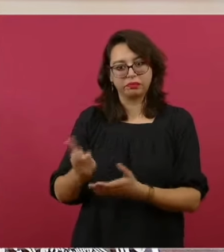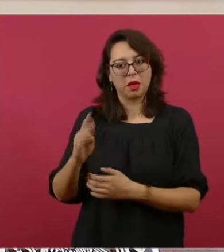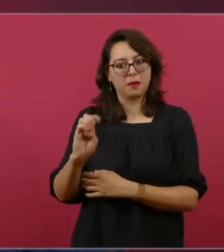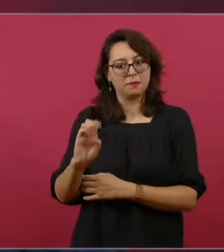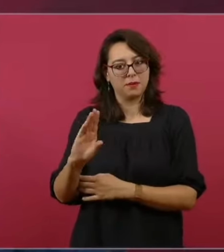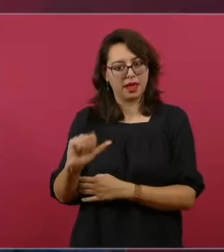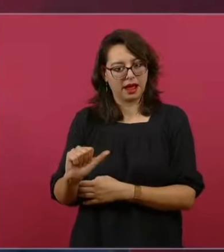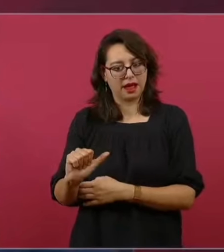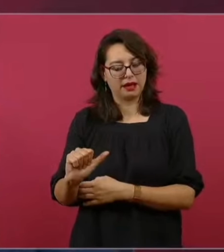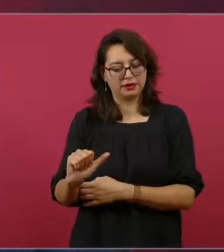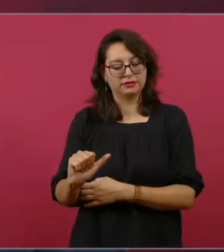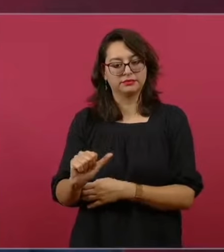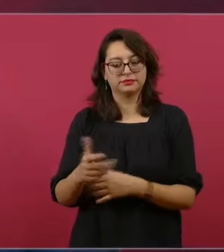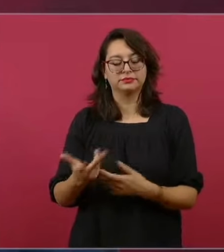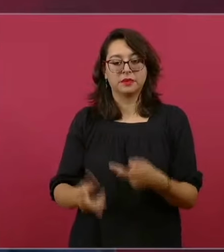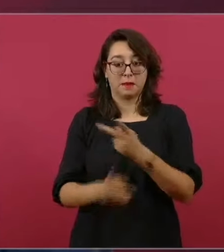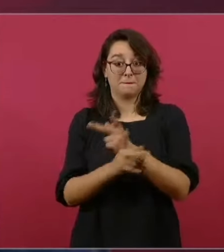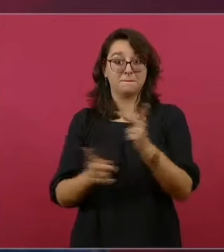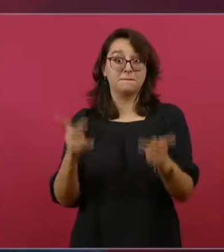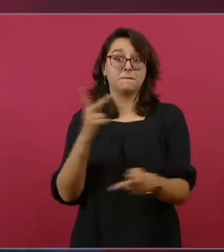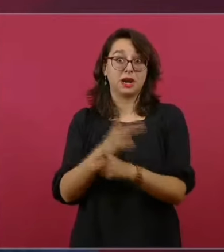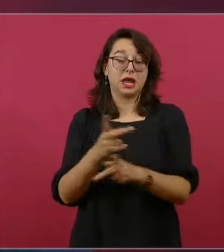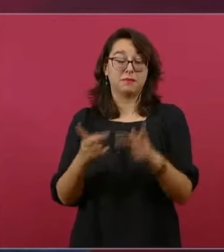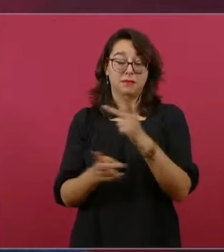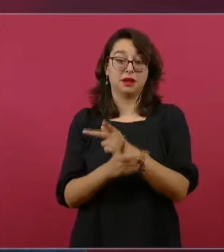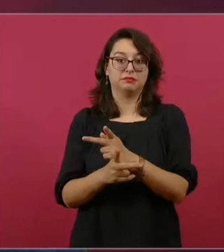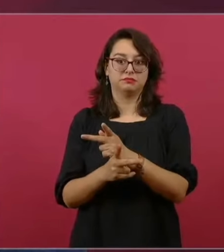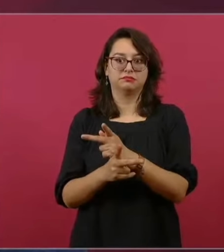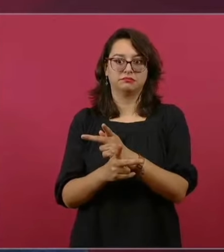sobre todo en el nivel medio superior.